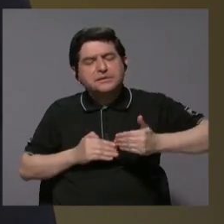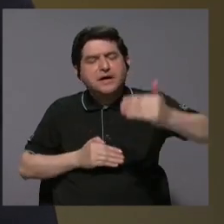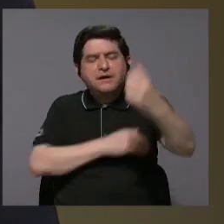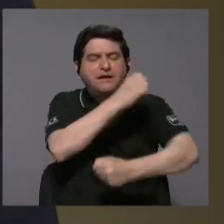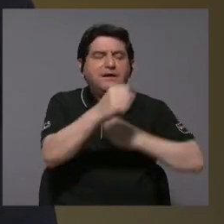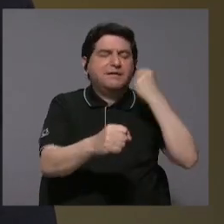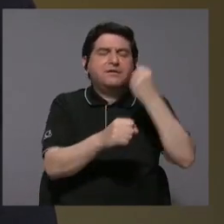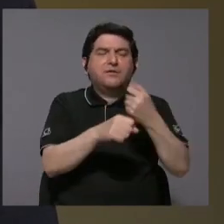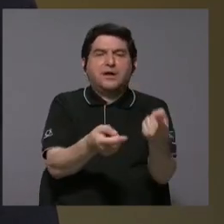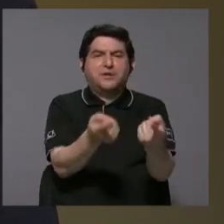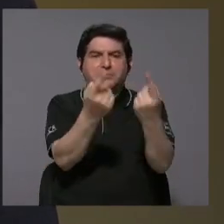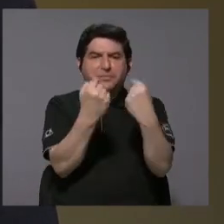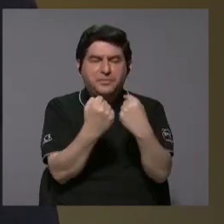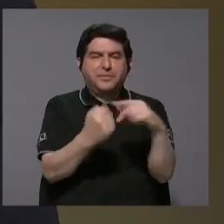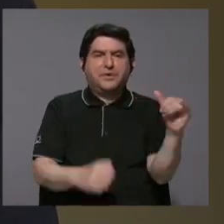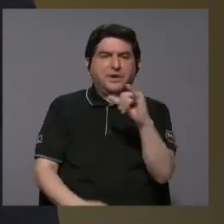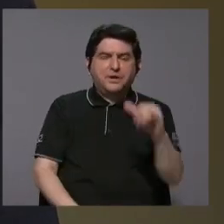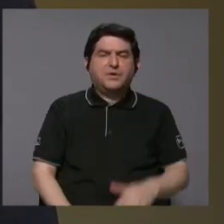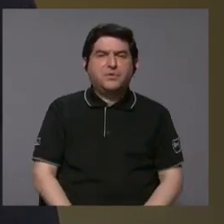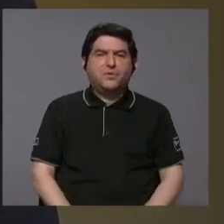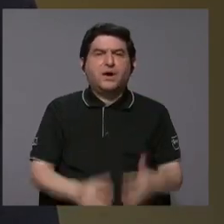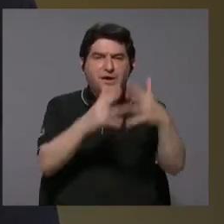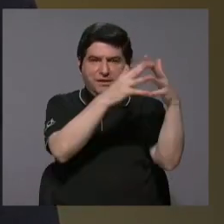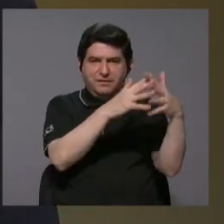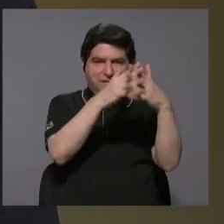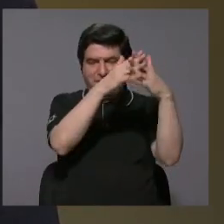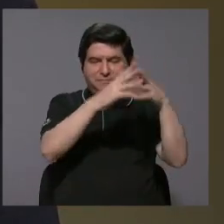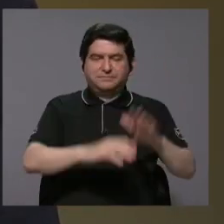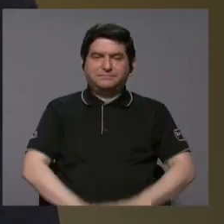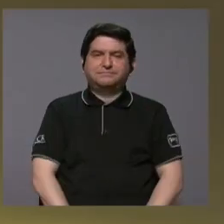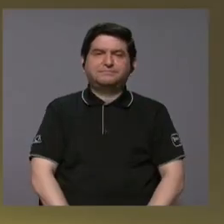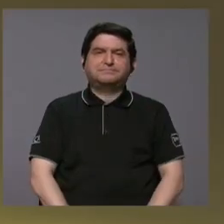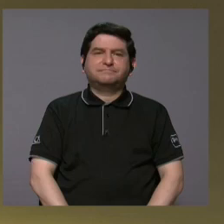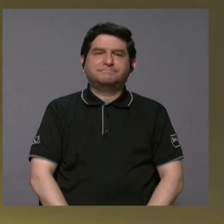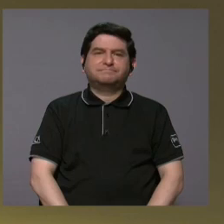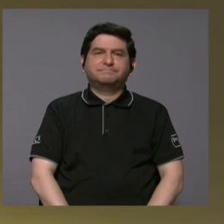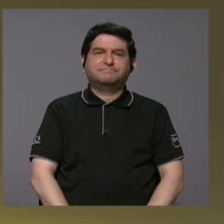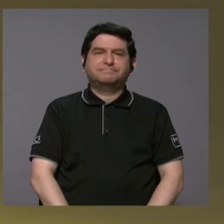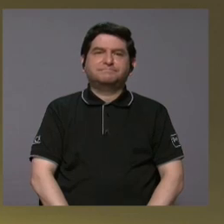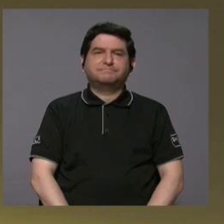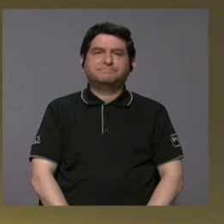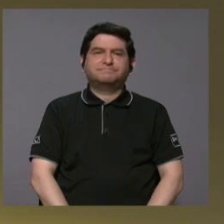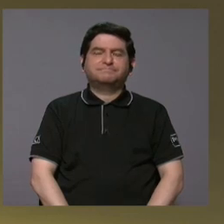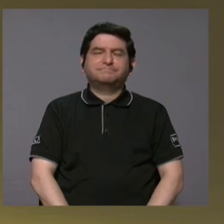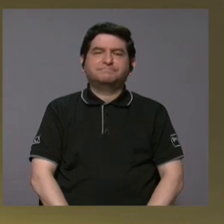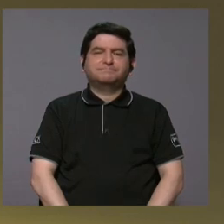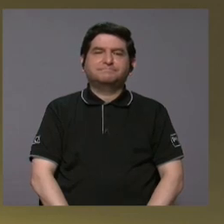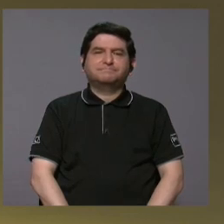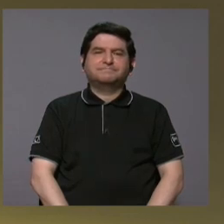también de Estados Unidos. Pues